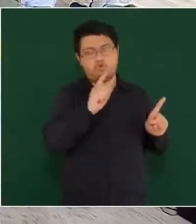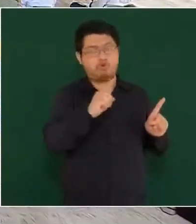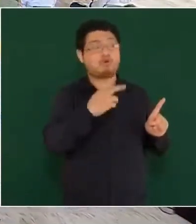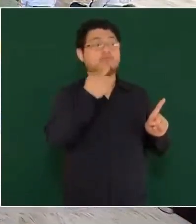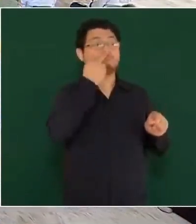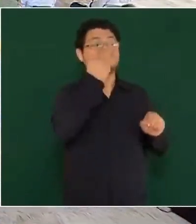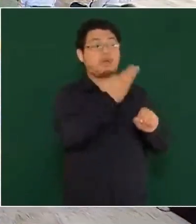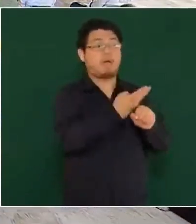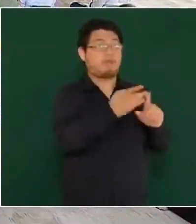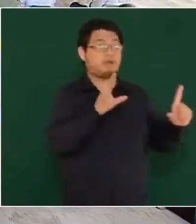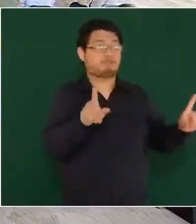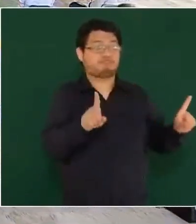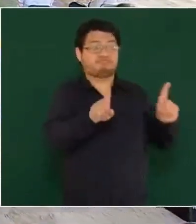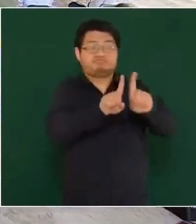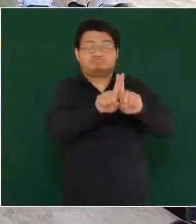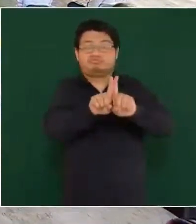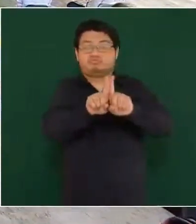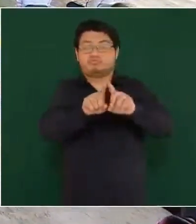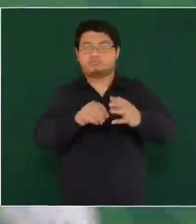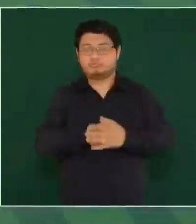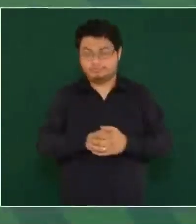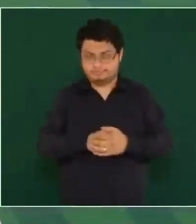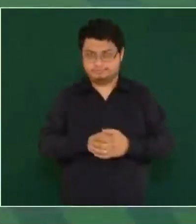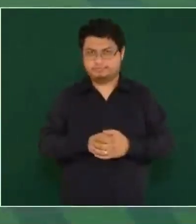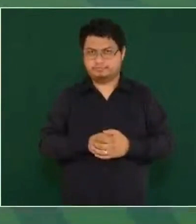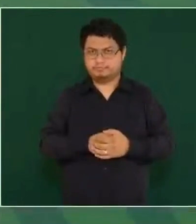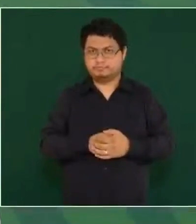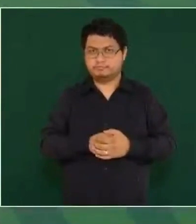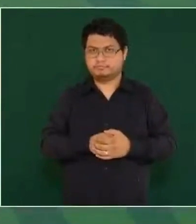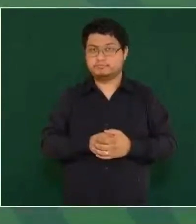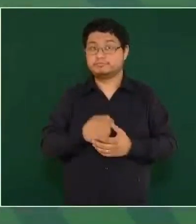estamos hablando de un egresado del itam